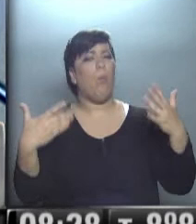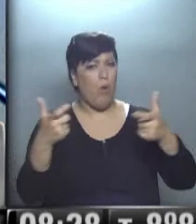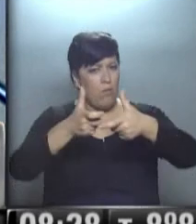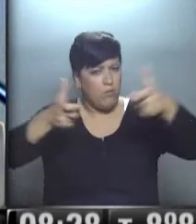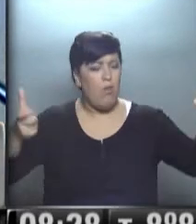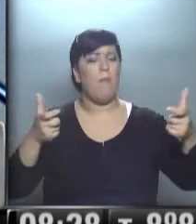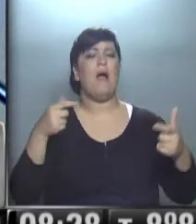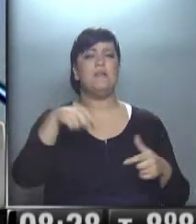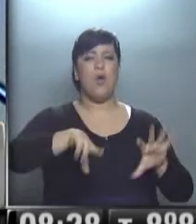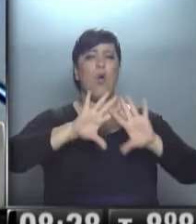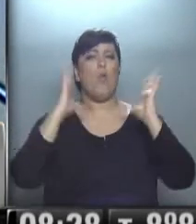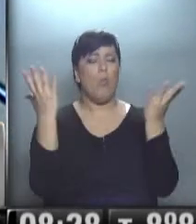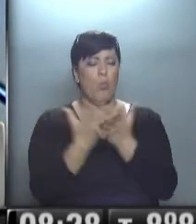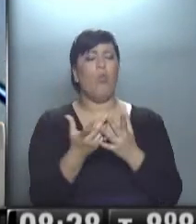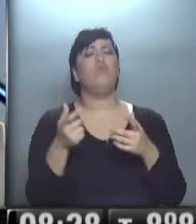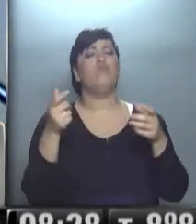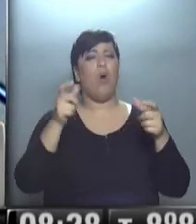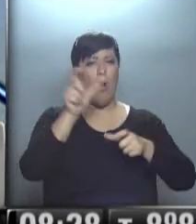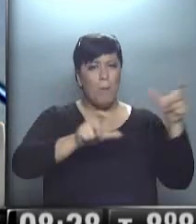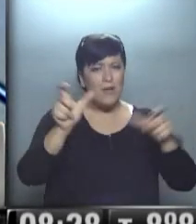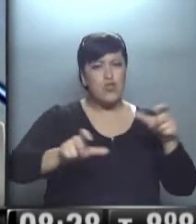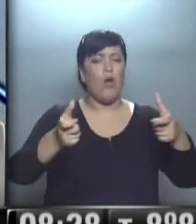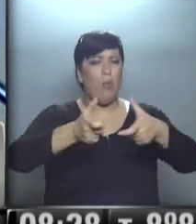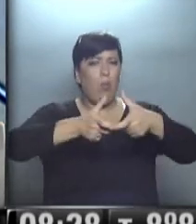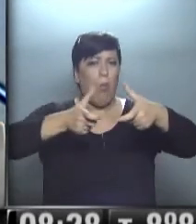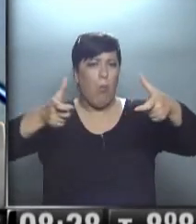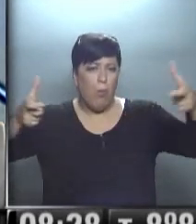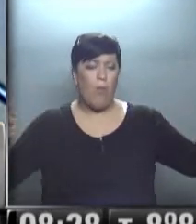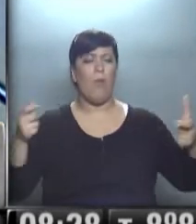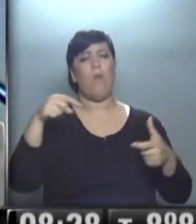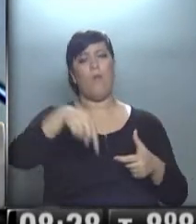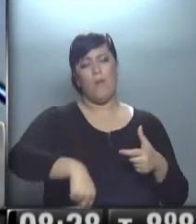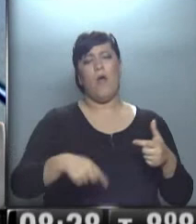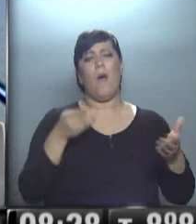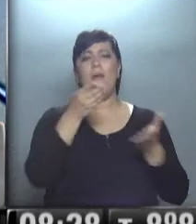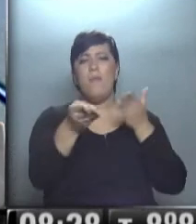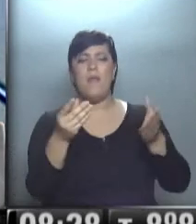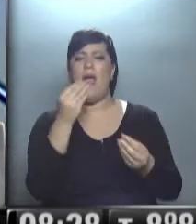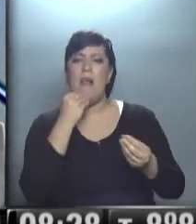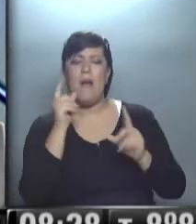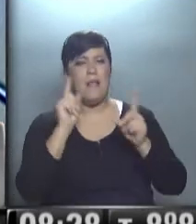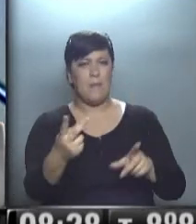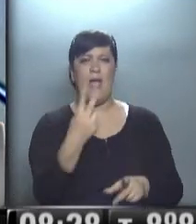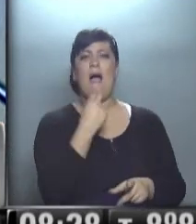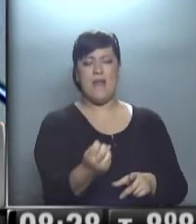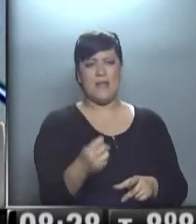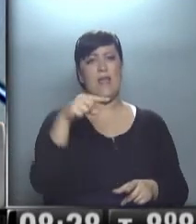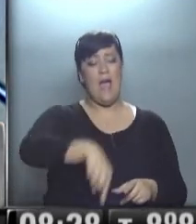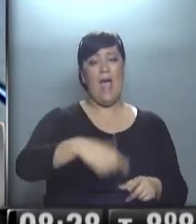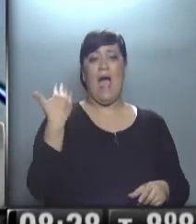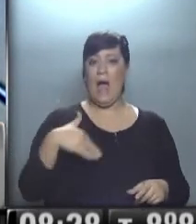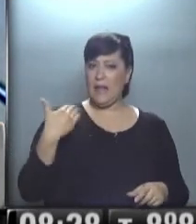mundo crece en materia de población crece en materia de ingresos crece su demanda alimentaria pero también de energía argentina tiene una plataforma